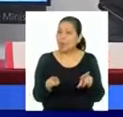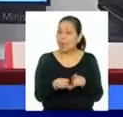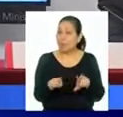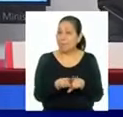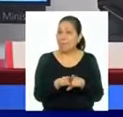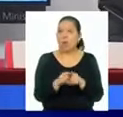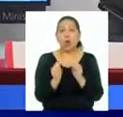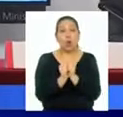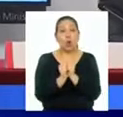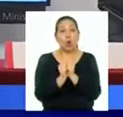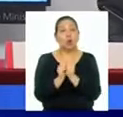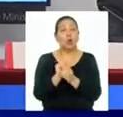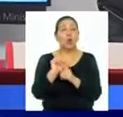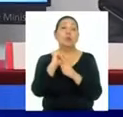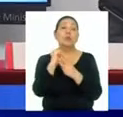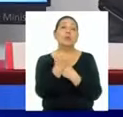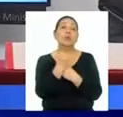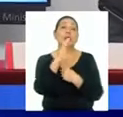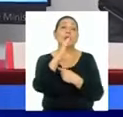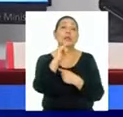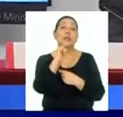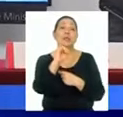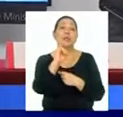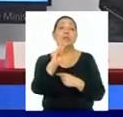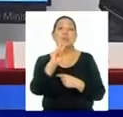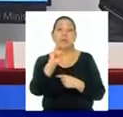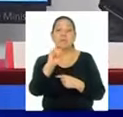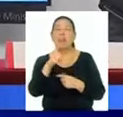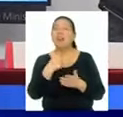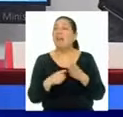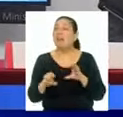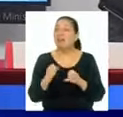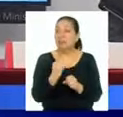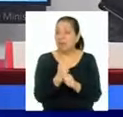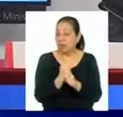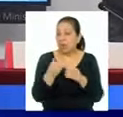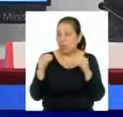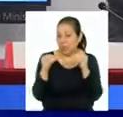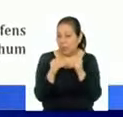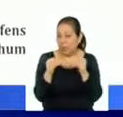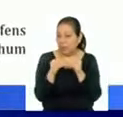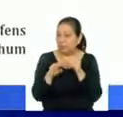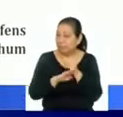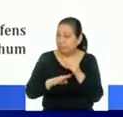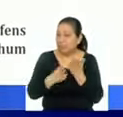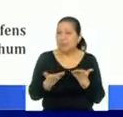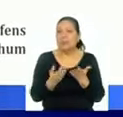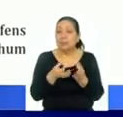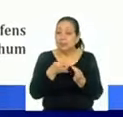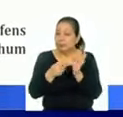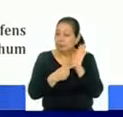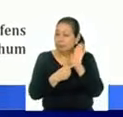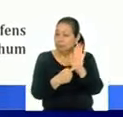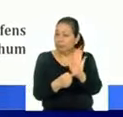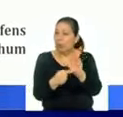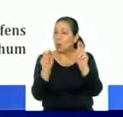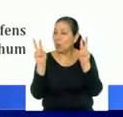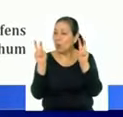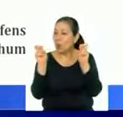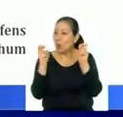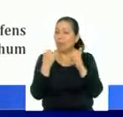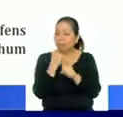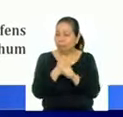supuesto, con la sociedad civil. ¿Qué hicimos? Básicamente quiero presentarles algunos de los temas